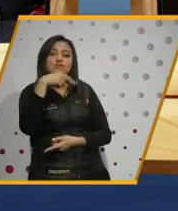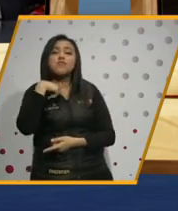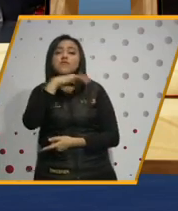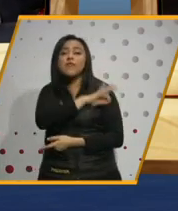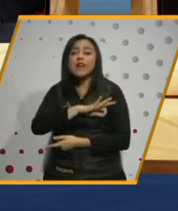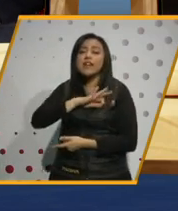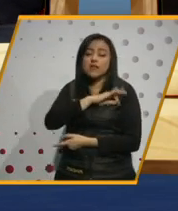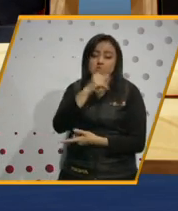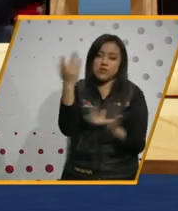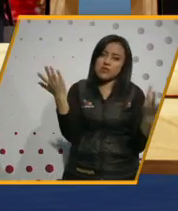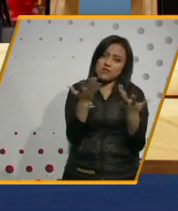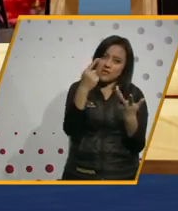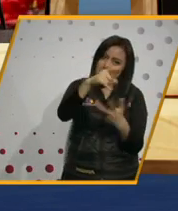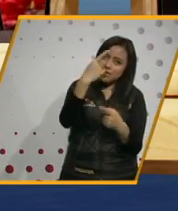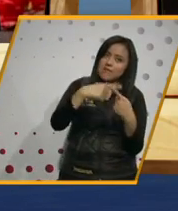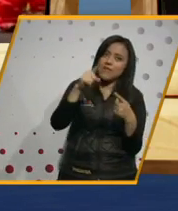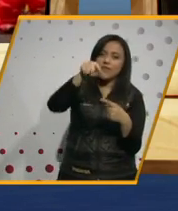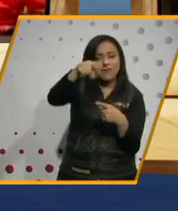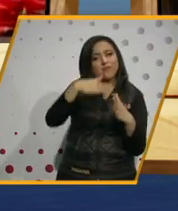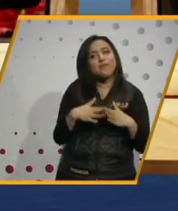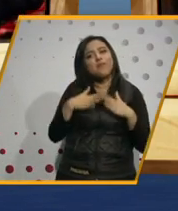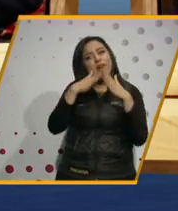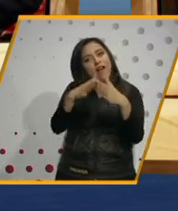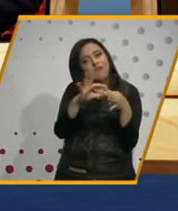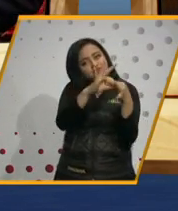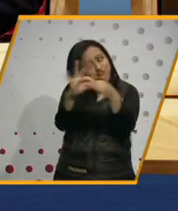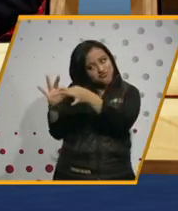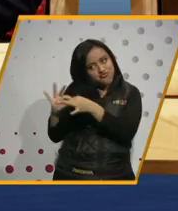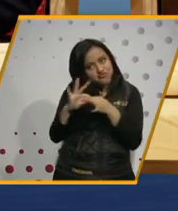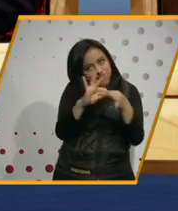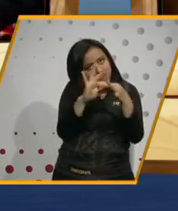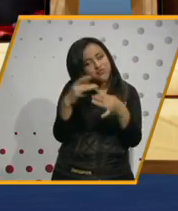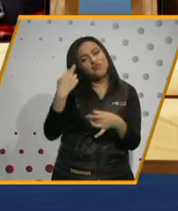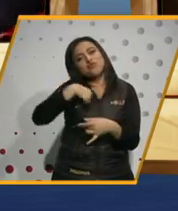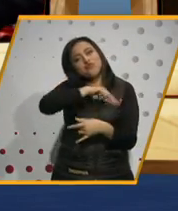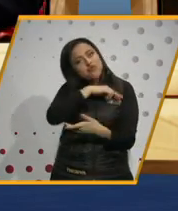tantos niños. Estamos subidos en el barco, mira dónde estás. Exacto, estamos dentro del barco. Estamos en el barco,